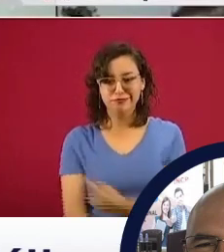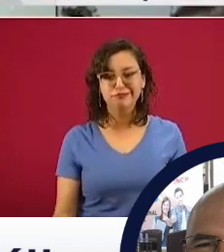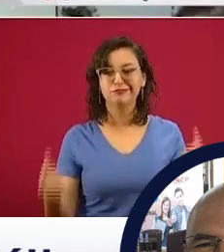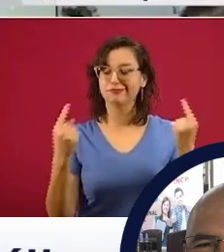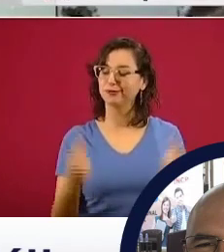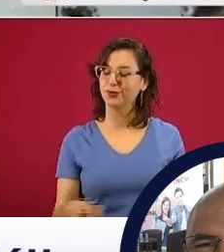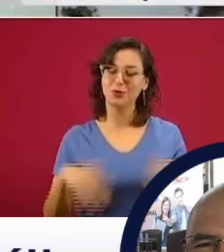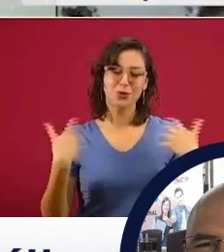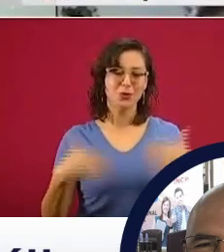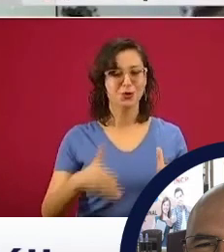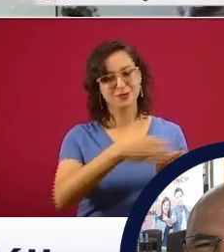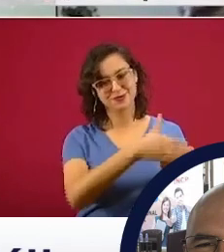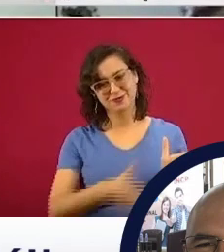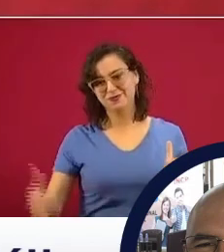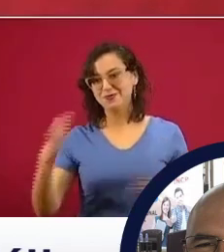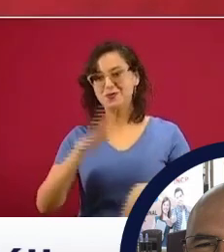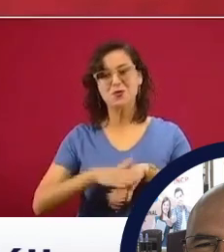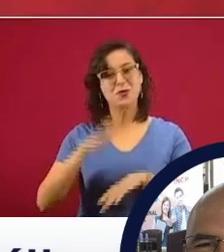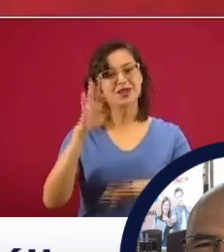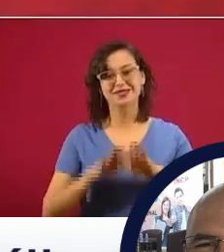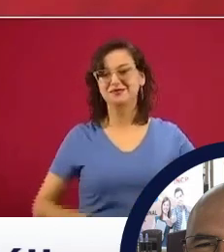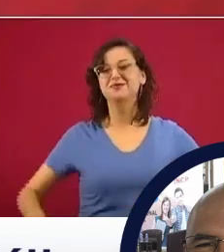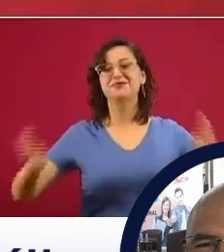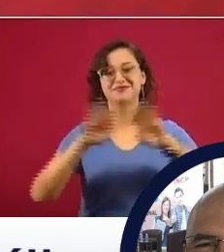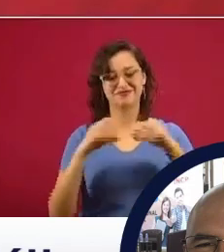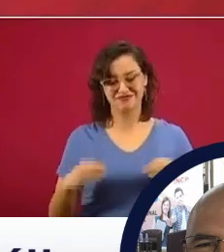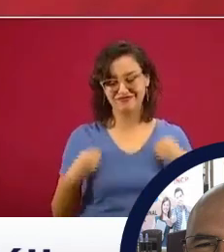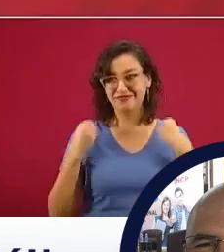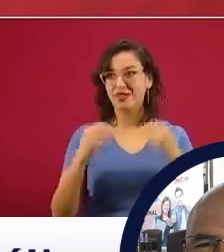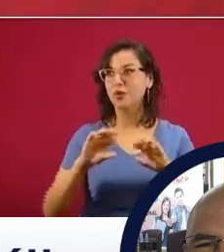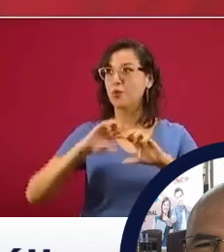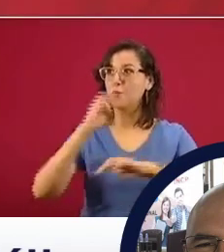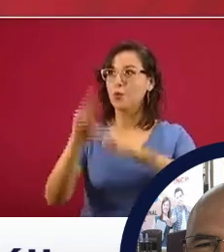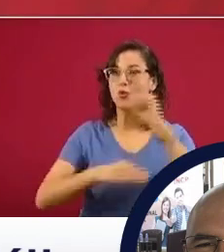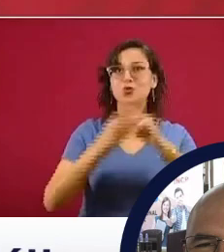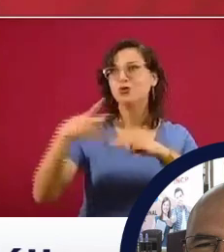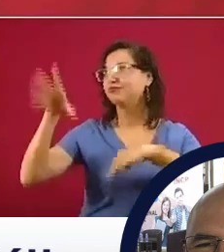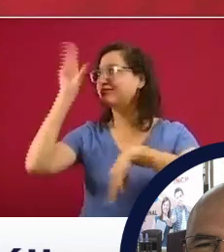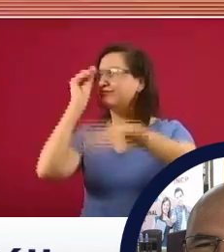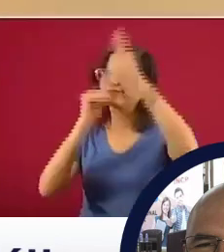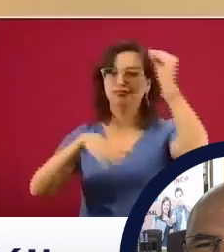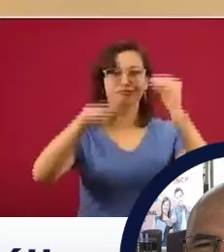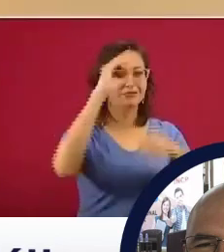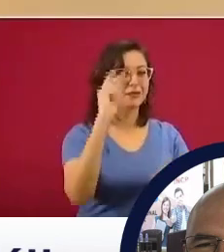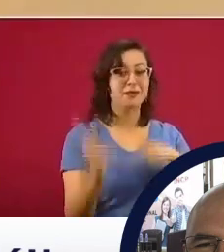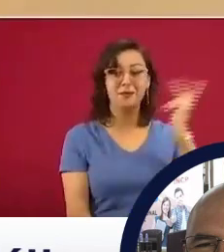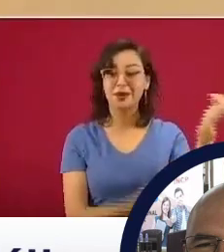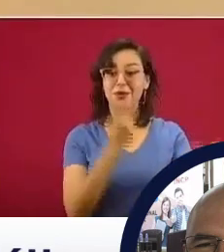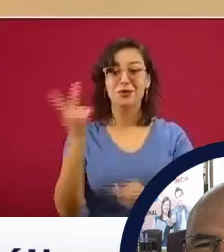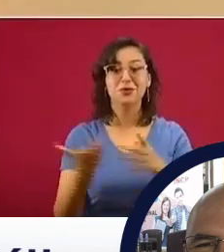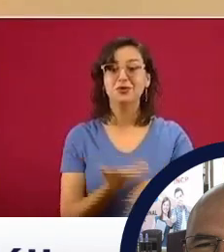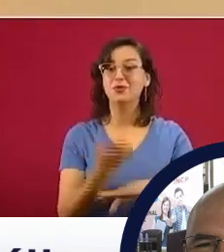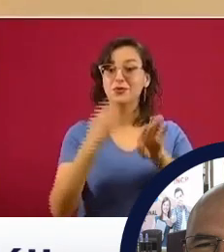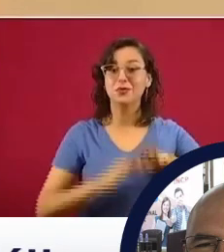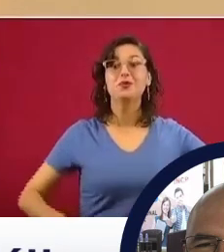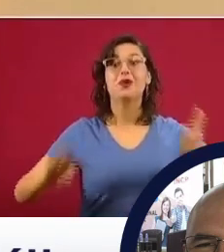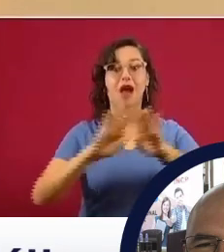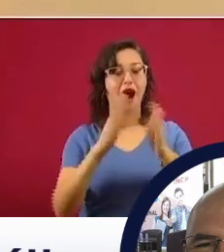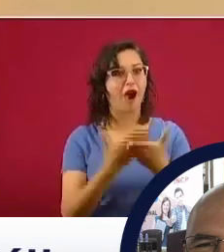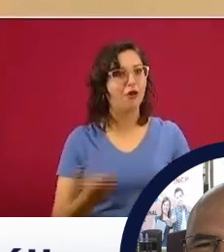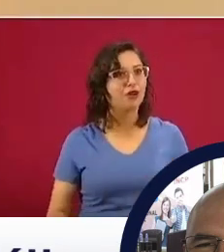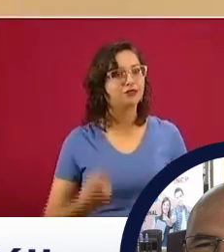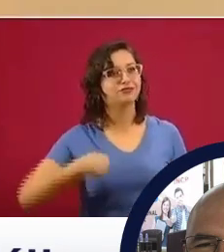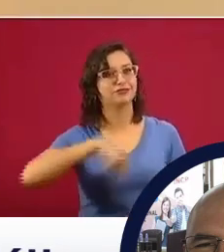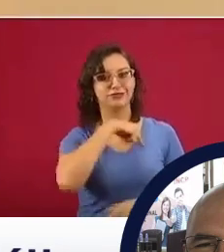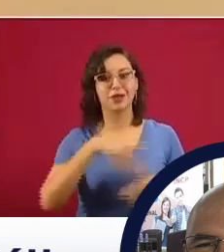ejercicio muy sano, y, y creo que es, es digno de aplaudirse y de decirlo, este, que digo, yo sé que hay algunos